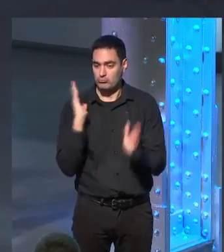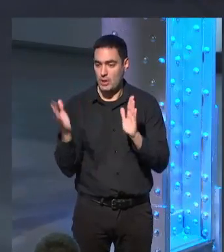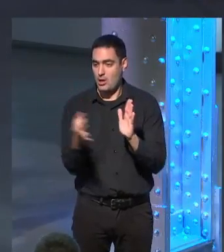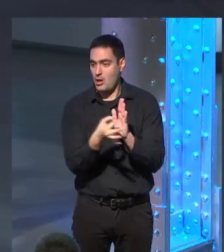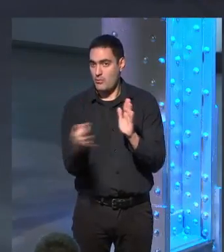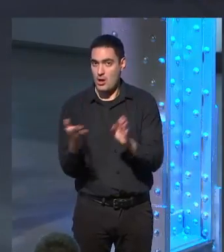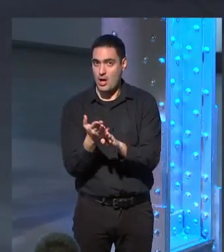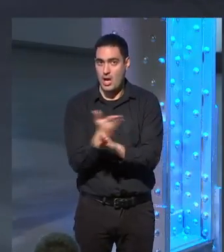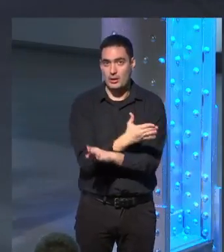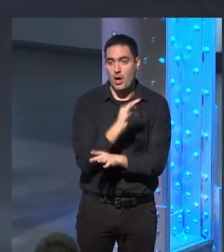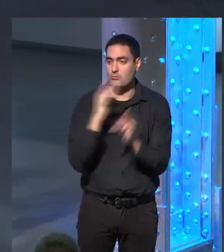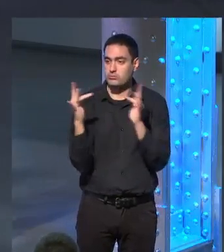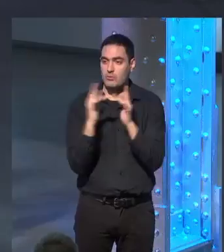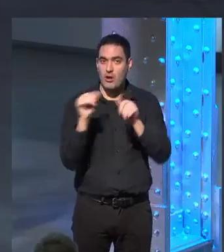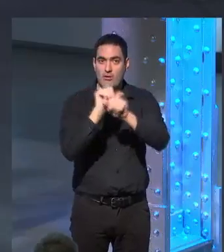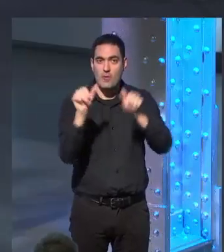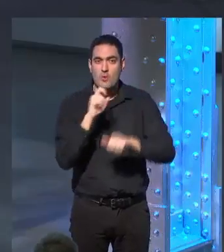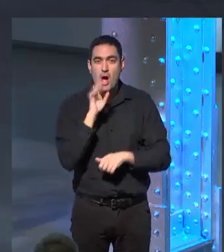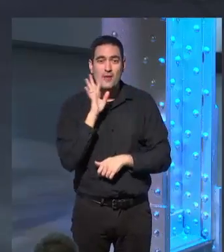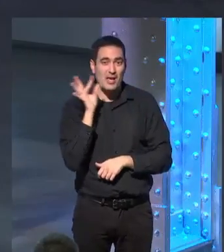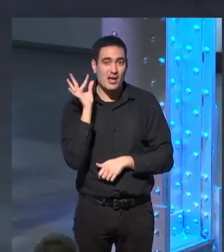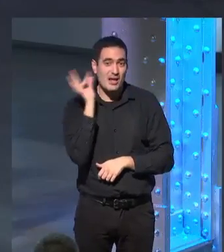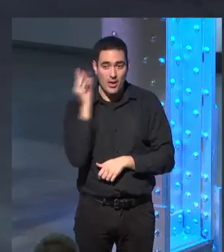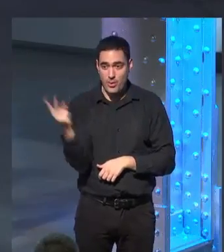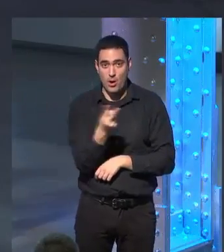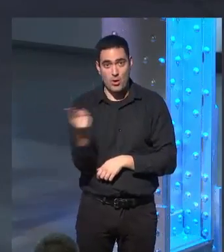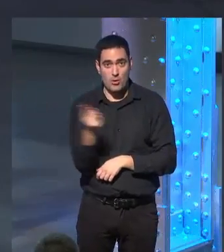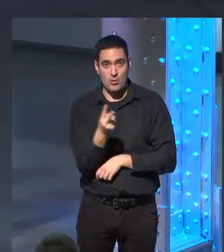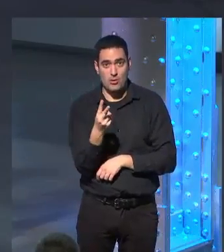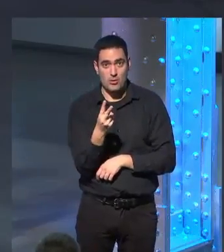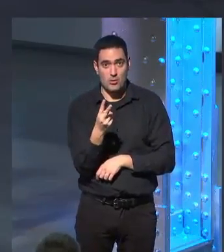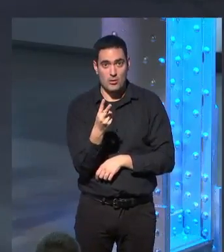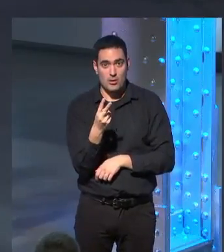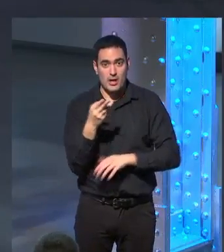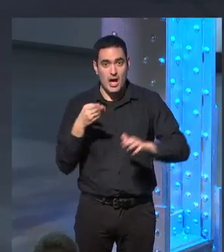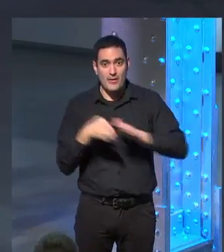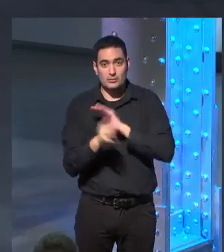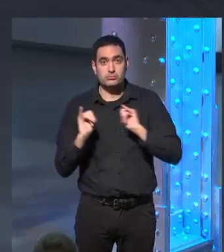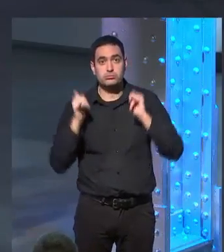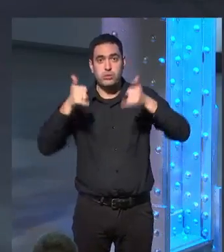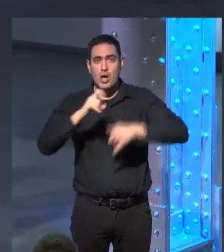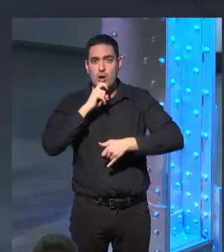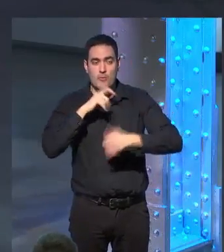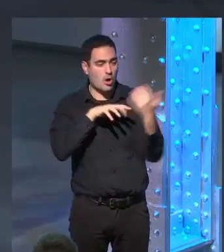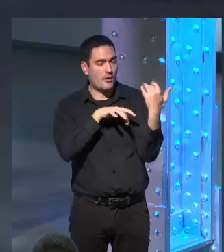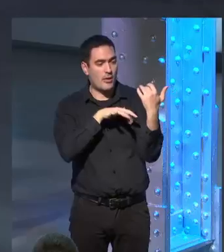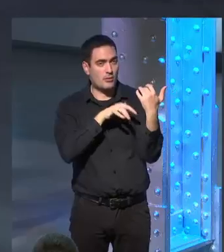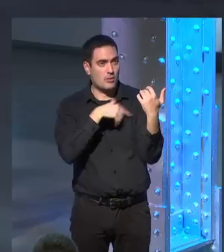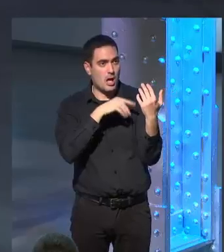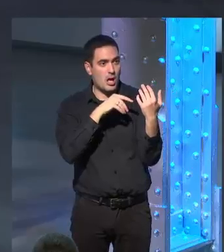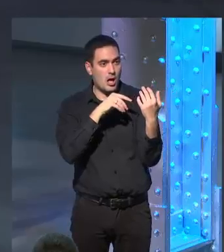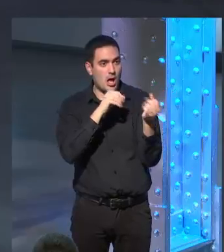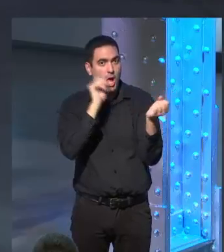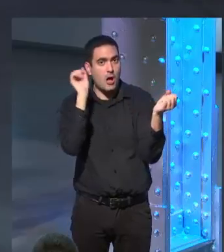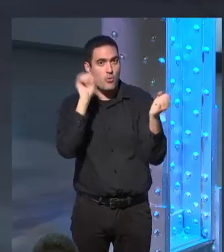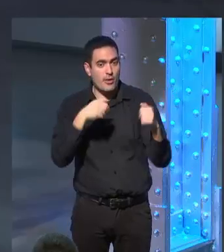ha sido la relación y cómo han llegado estas niñas o cualquiera de nuestros hijos al acceso a ese smartphone y a ese ordenador, estoy de acuerdo, en su bolsillo,